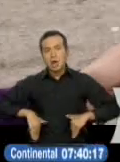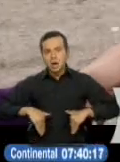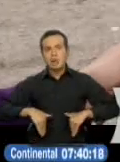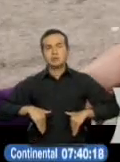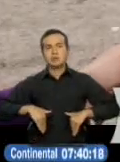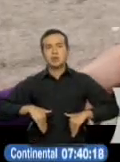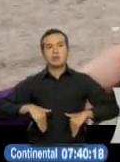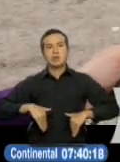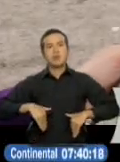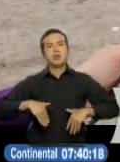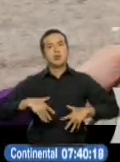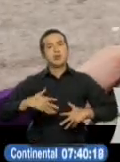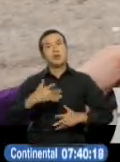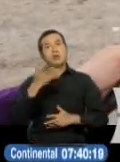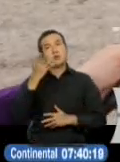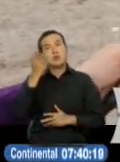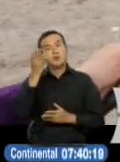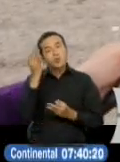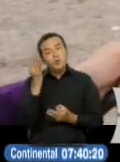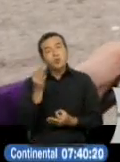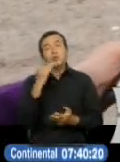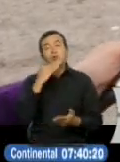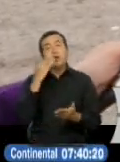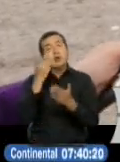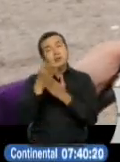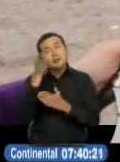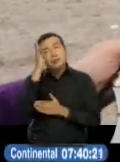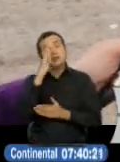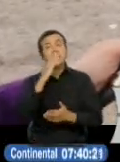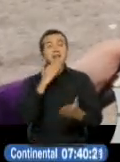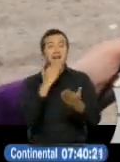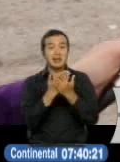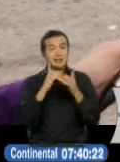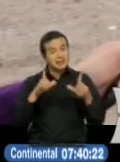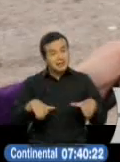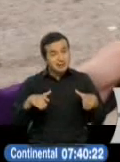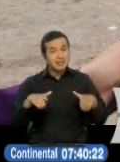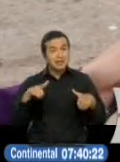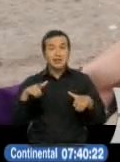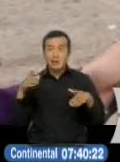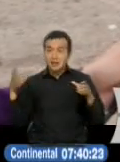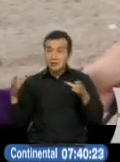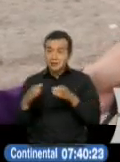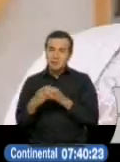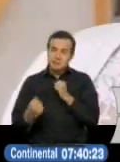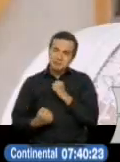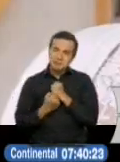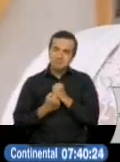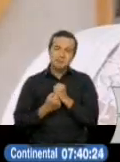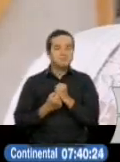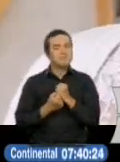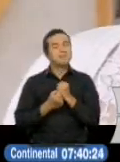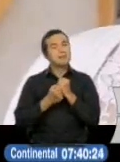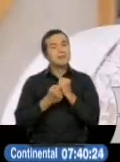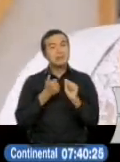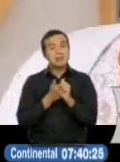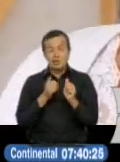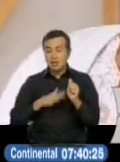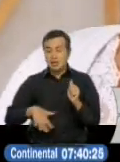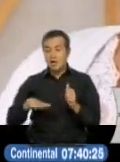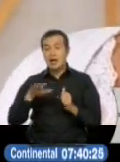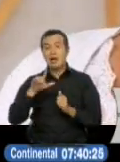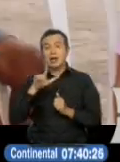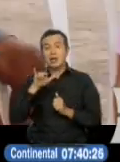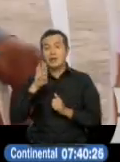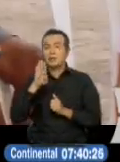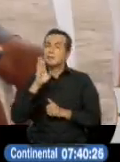y como digo, gracias a Dios y a don Lenín y al patronato estoy aquí. A pocos metros, doña Dilia espera